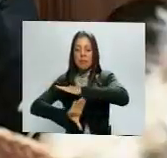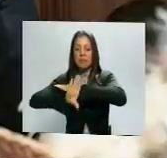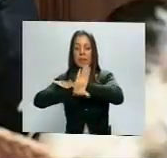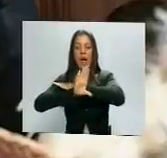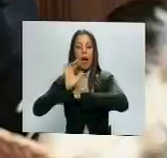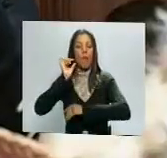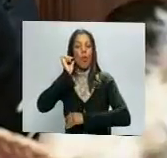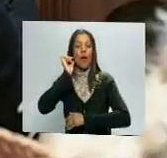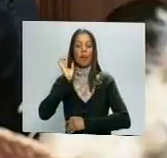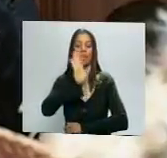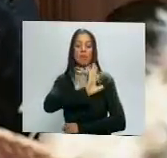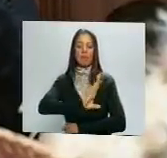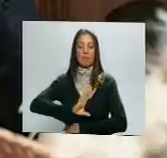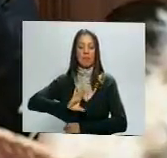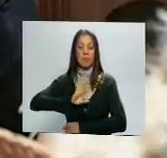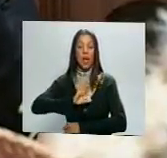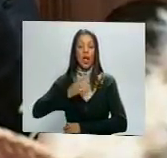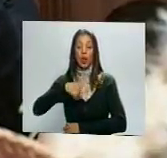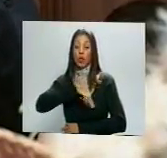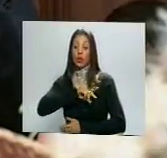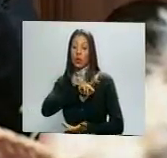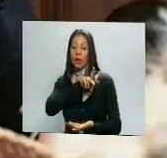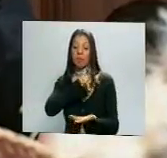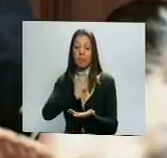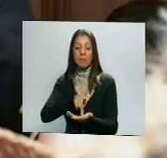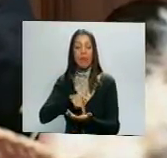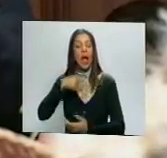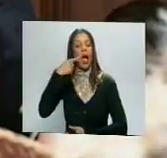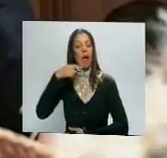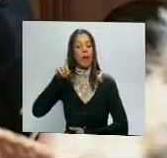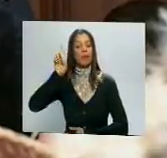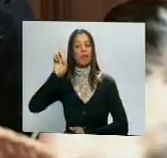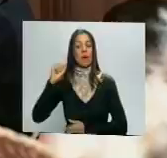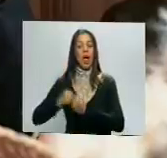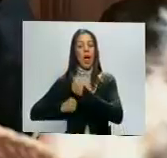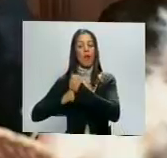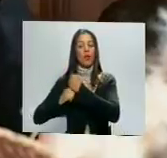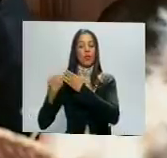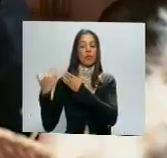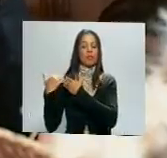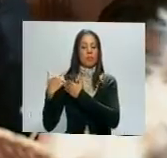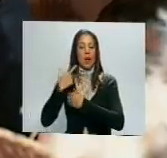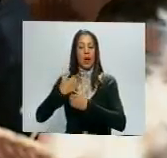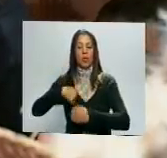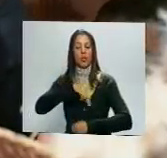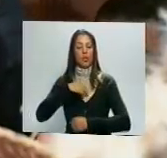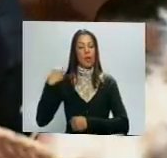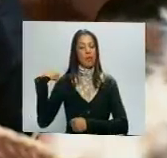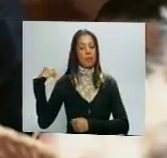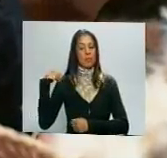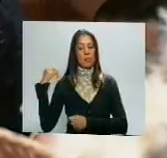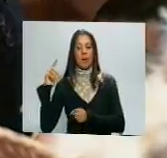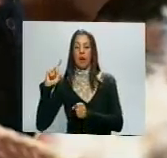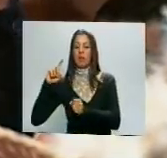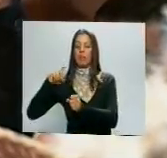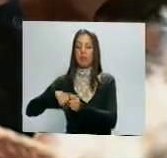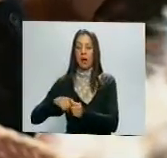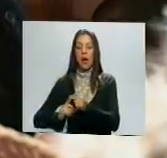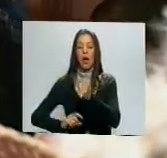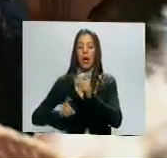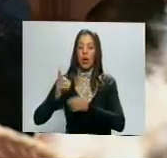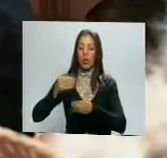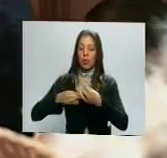pero también donde se nos da participación, donde se nos tiende la mano y donde se nos llama a construir la patria que todos soñamos. La